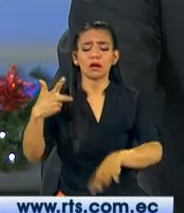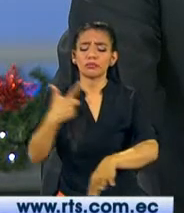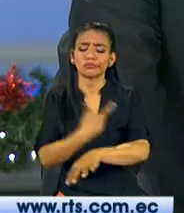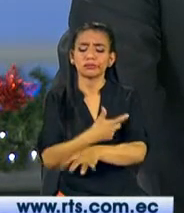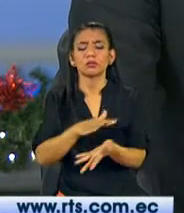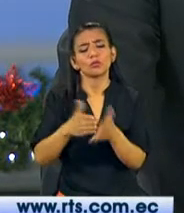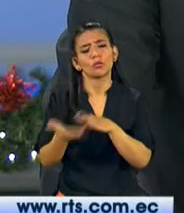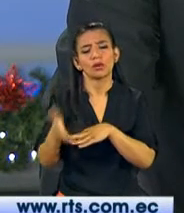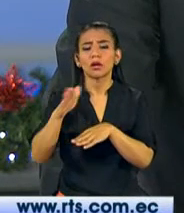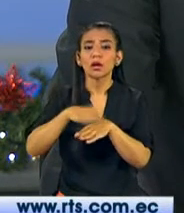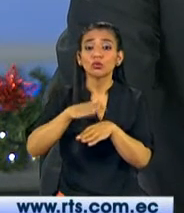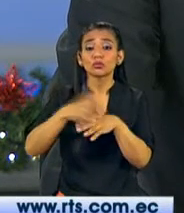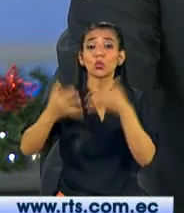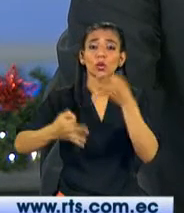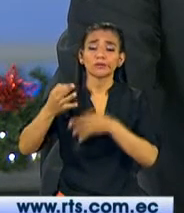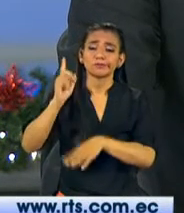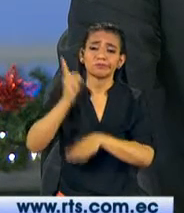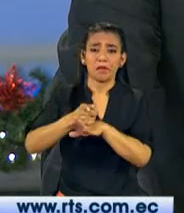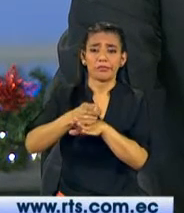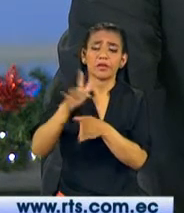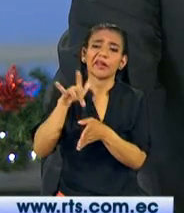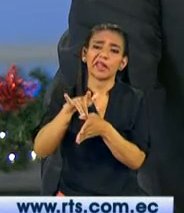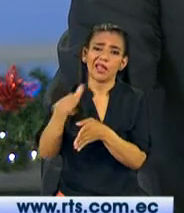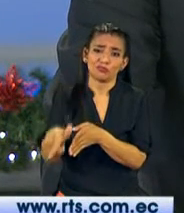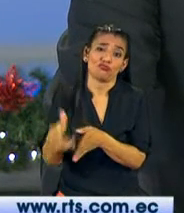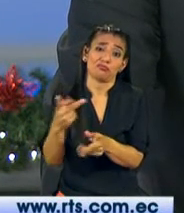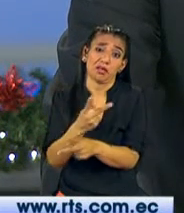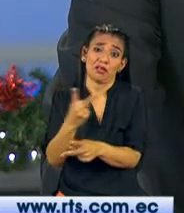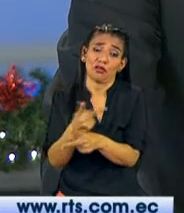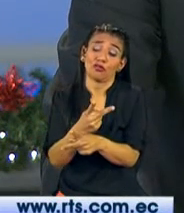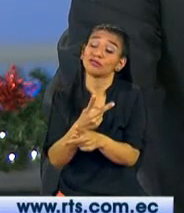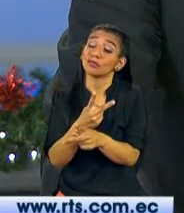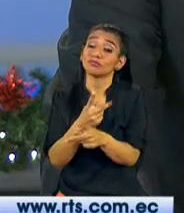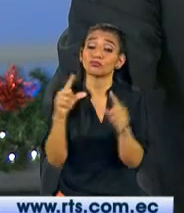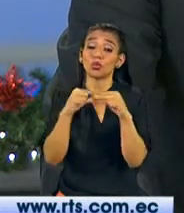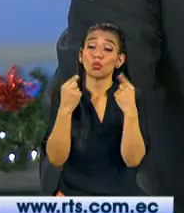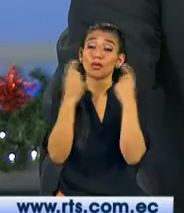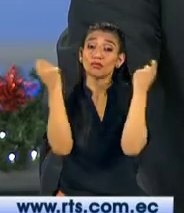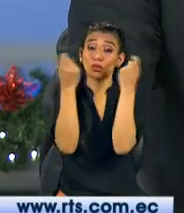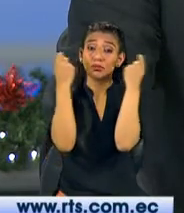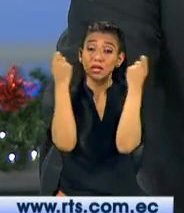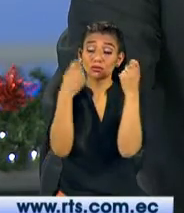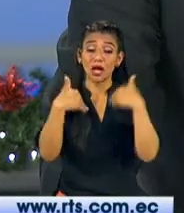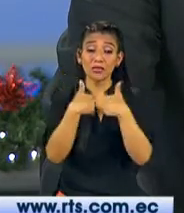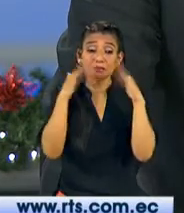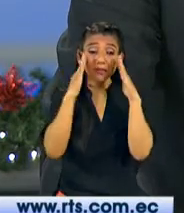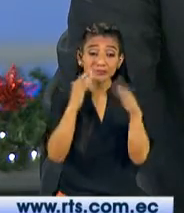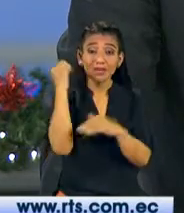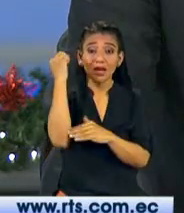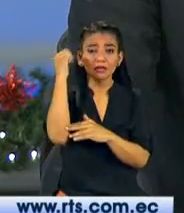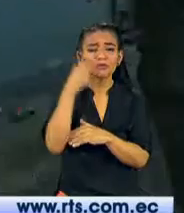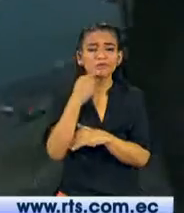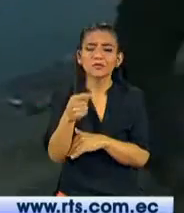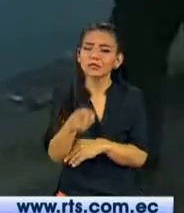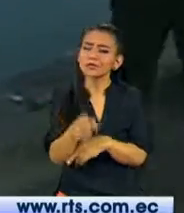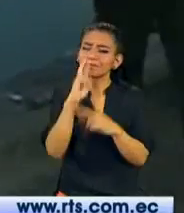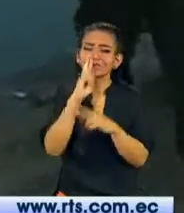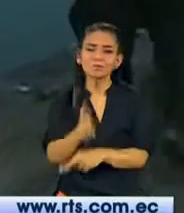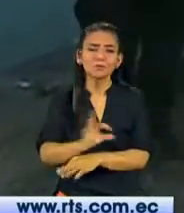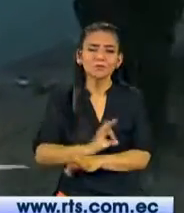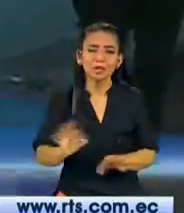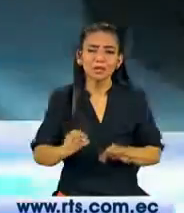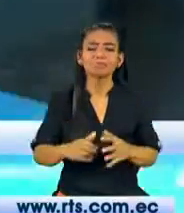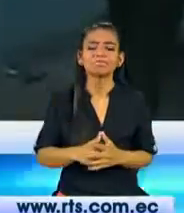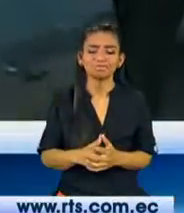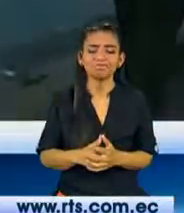riesgo público. Protección Animal Ecuador lamenta la decisión porque aseguran que se atentó contra los derechos de este animal. El pasado